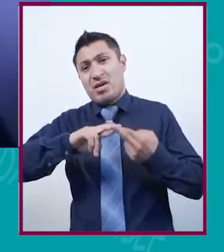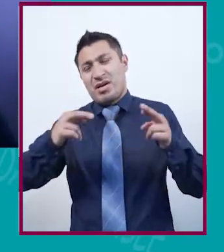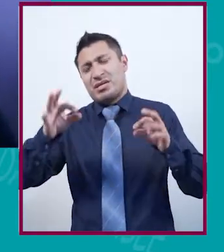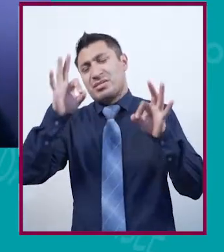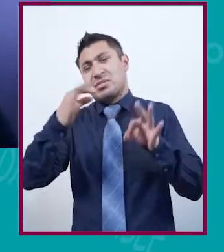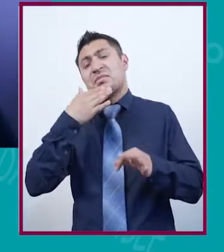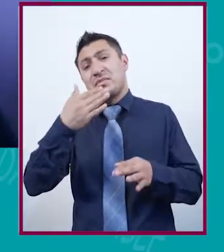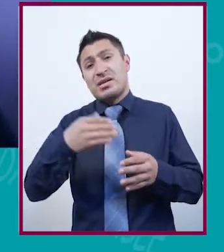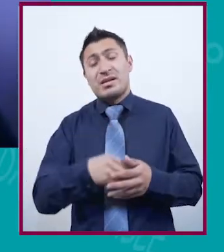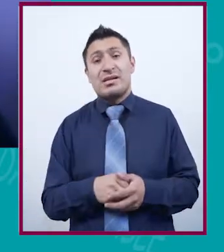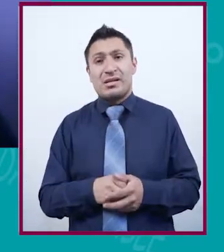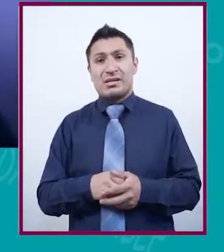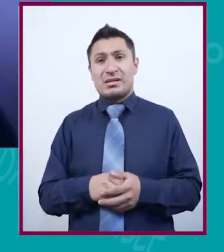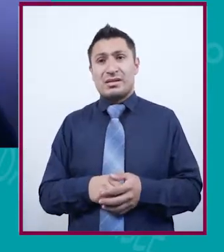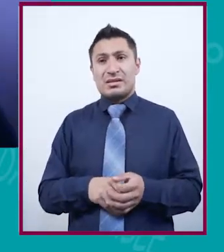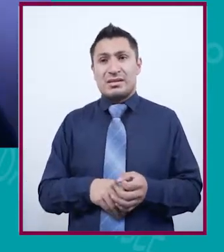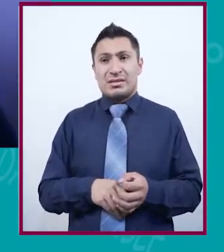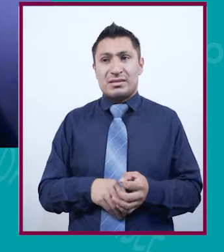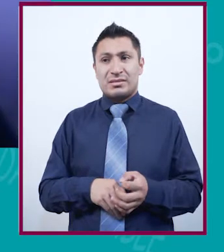buena relación.